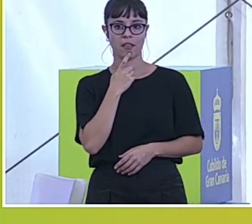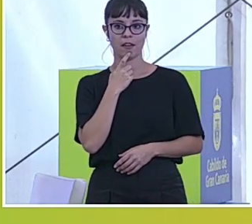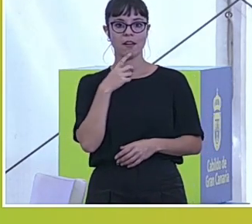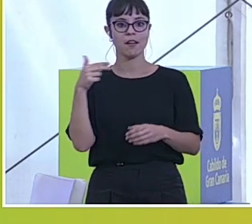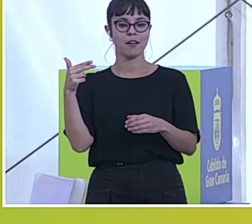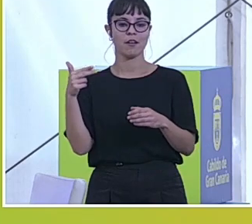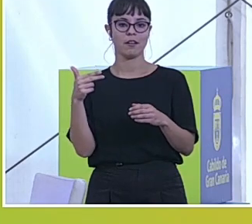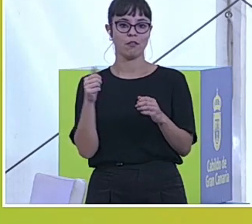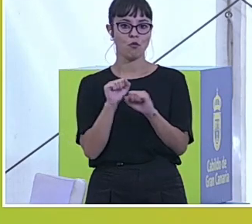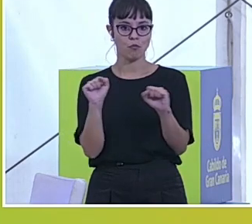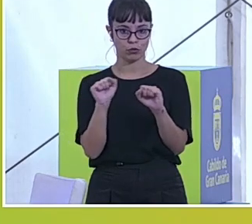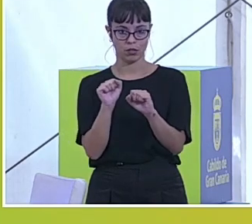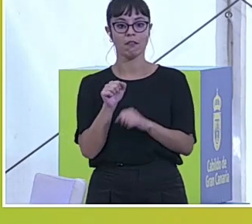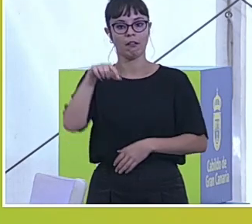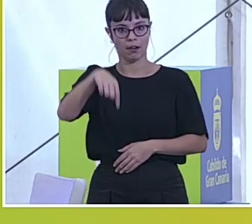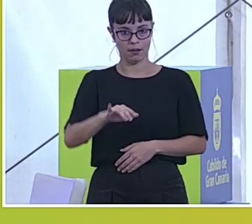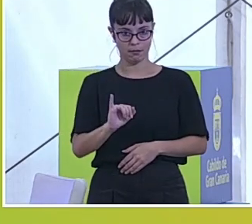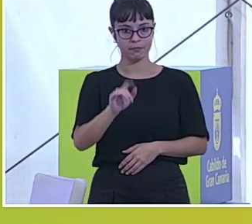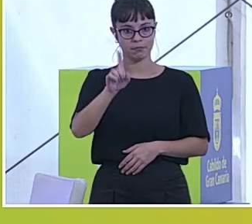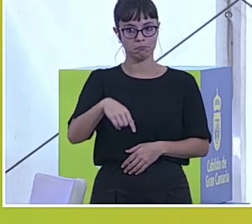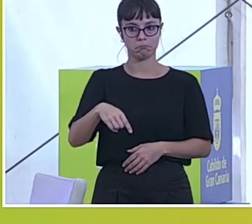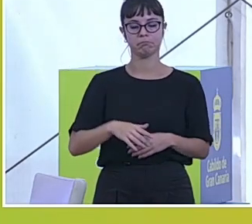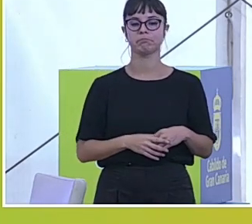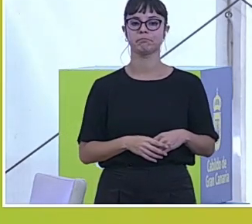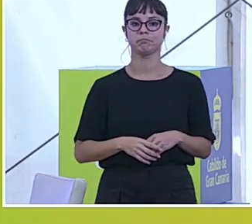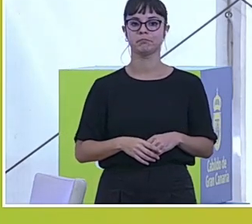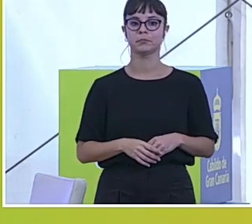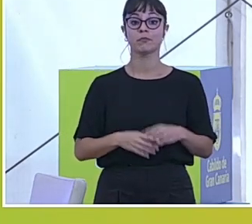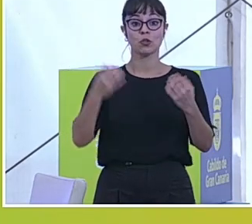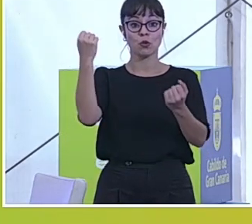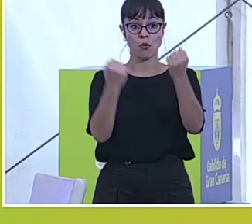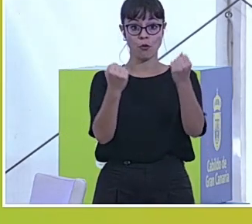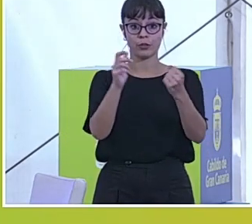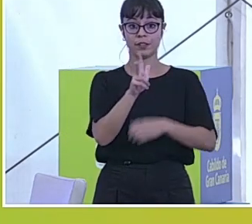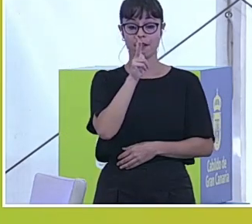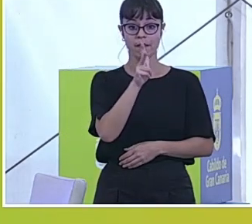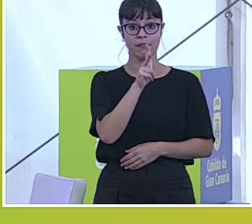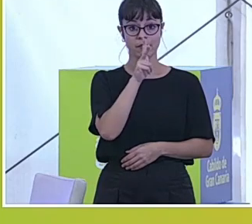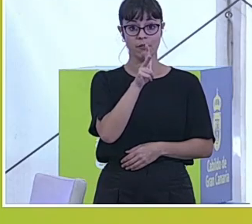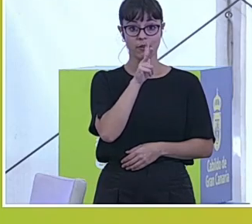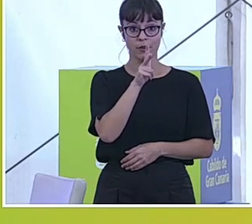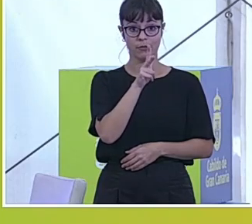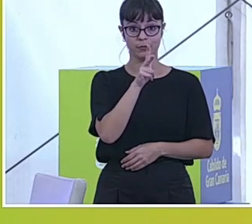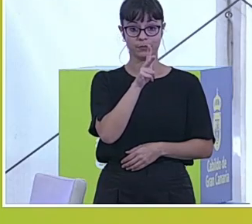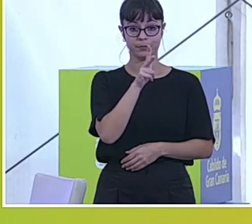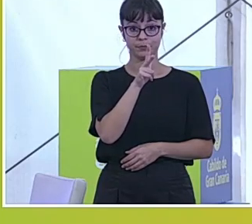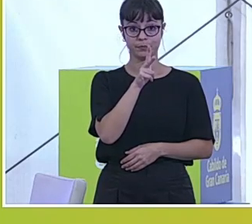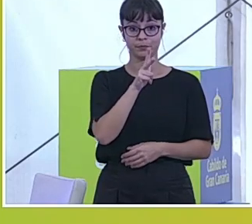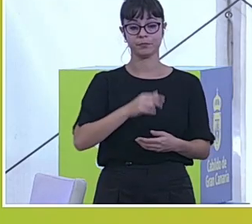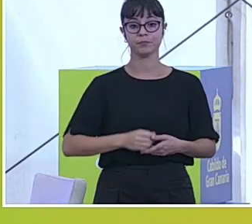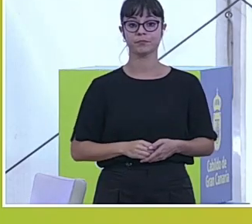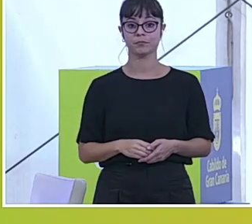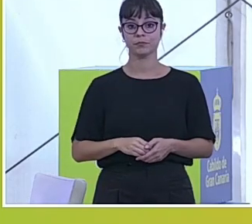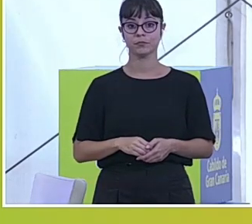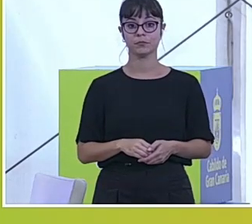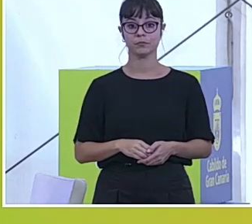por si la quieren ver. En cuanto al coche de hidrógeno, tener en cuenta que en este caso era una aplicación en la